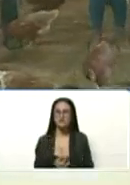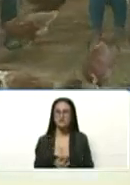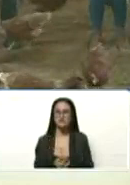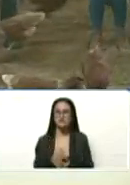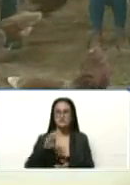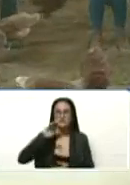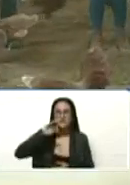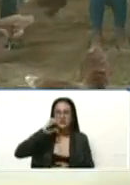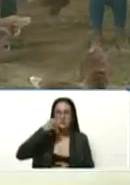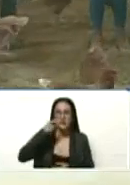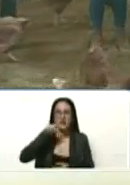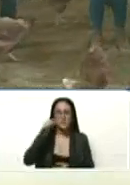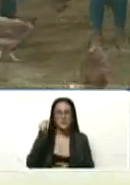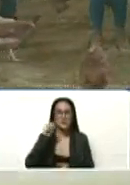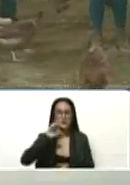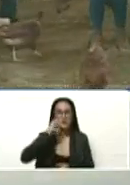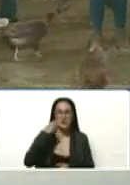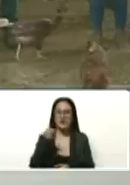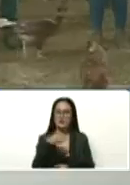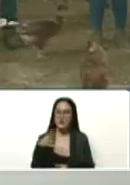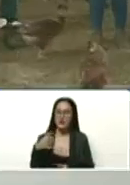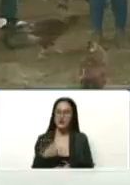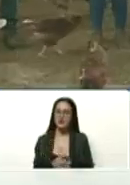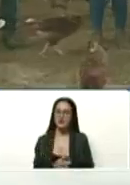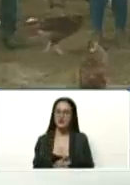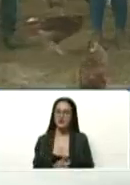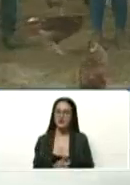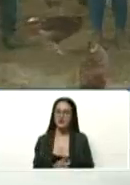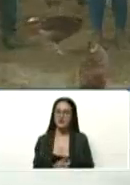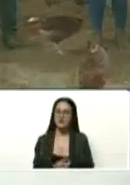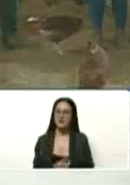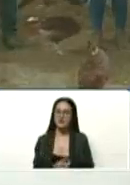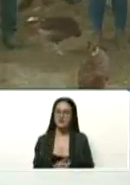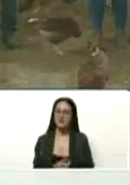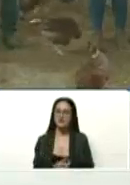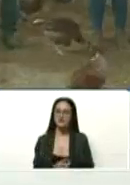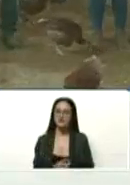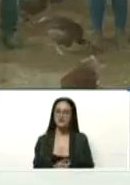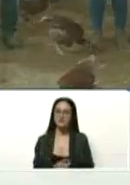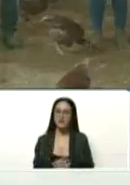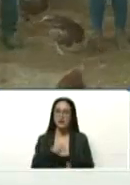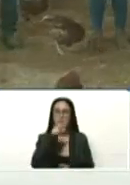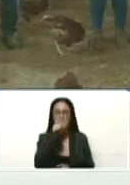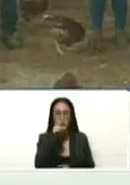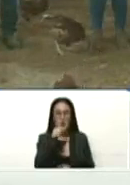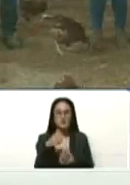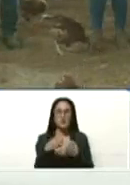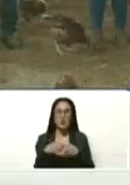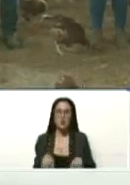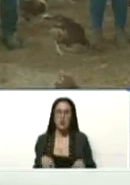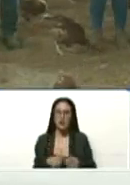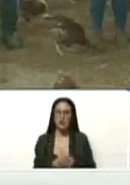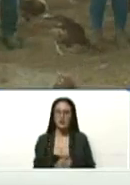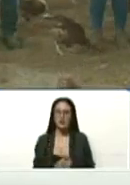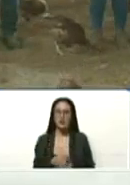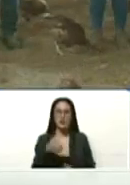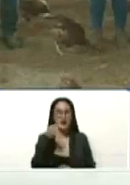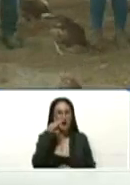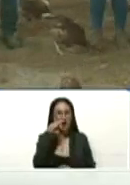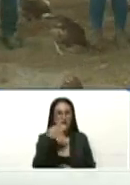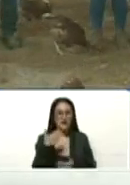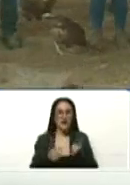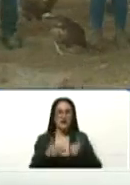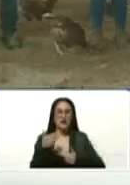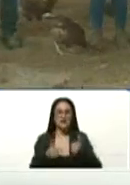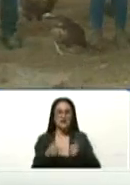maíz amarillo, del maíz blanco, tan consumido en el país, de los pollos, de los huevos, de la carne, de la